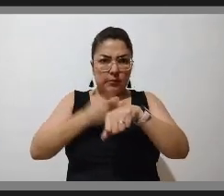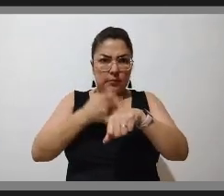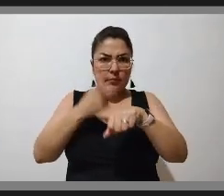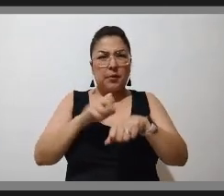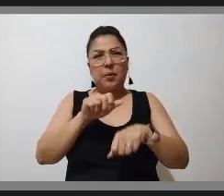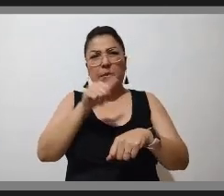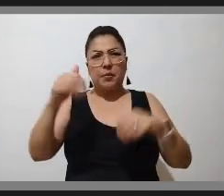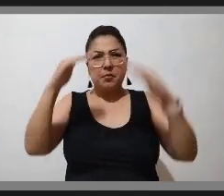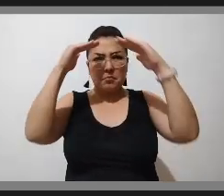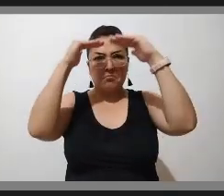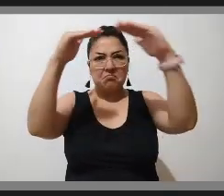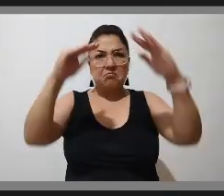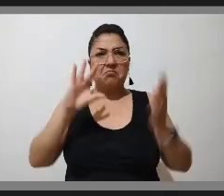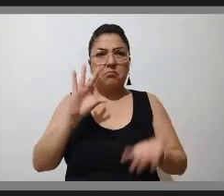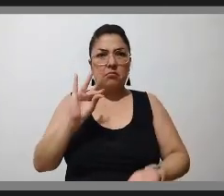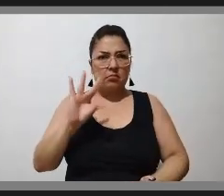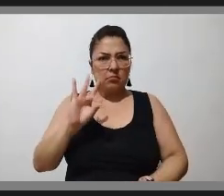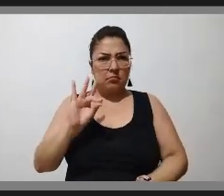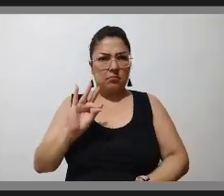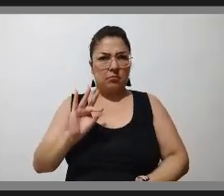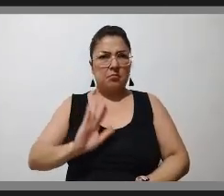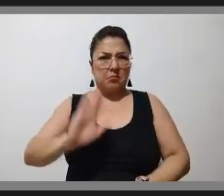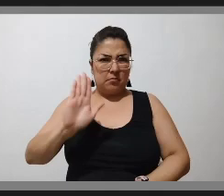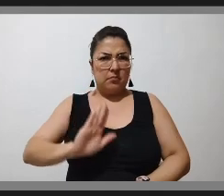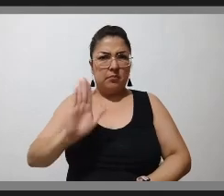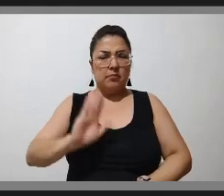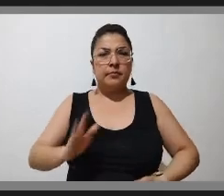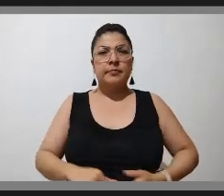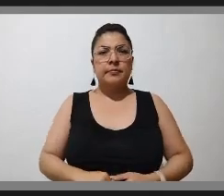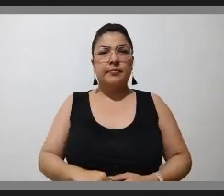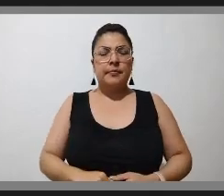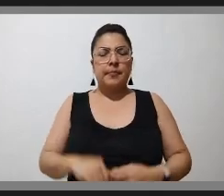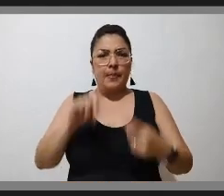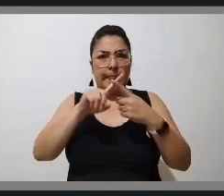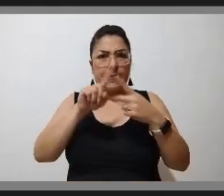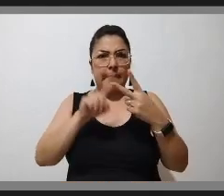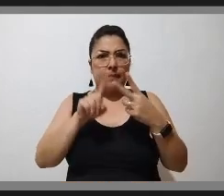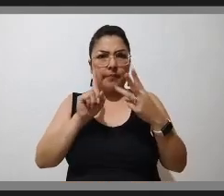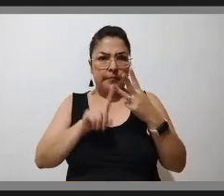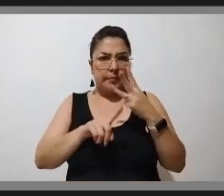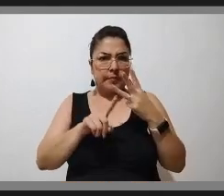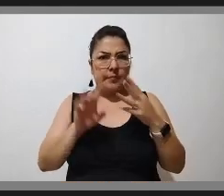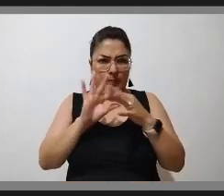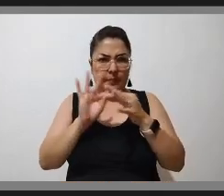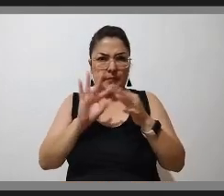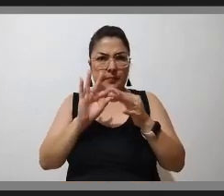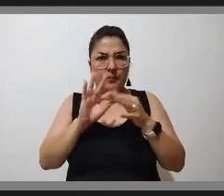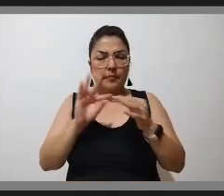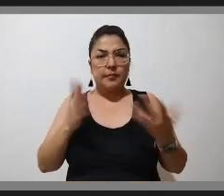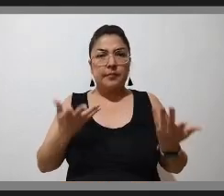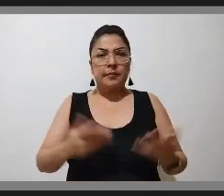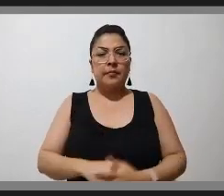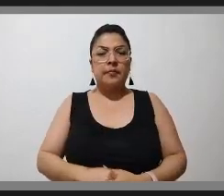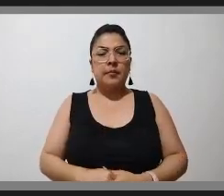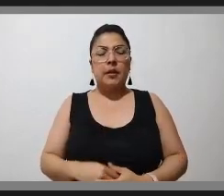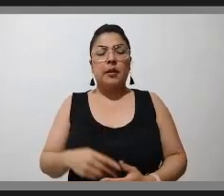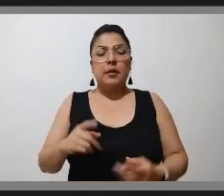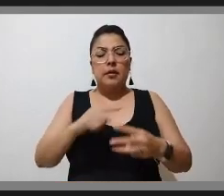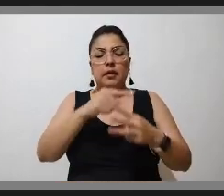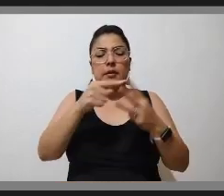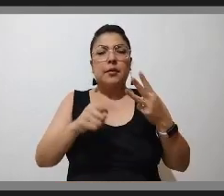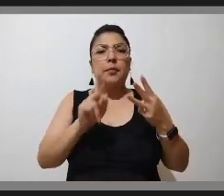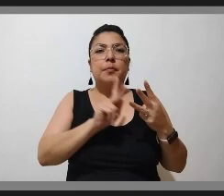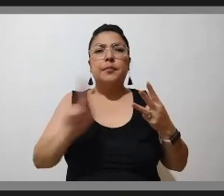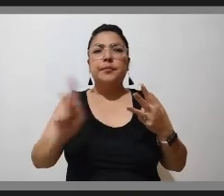de una manera muy sencilla, en general, estas tres categorías son obstáculos